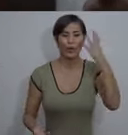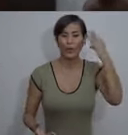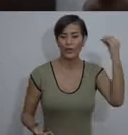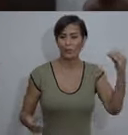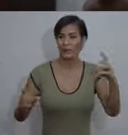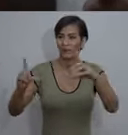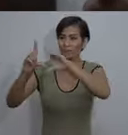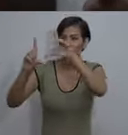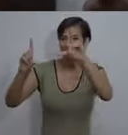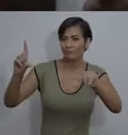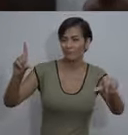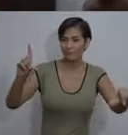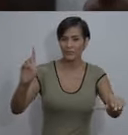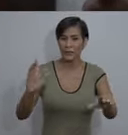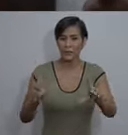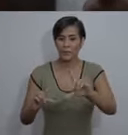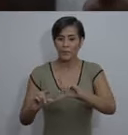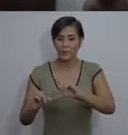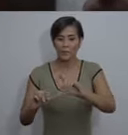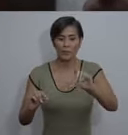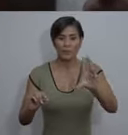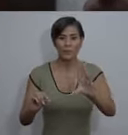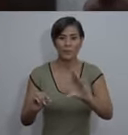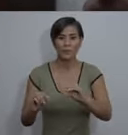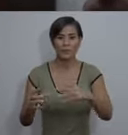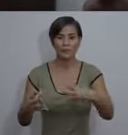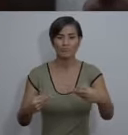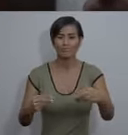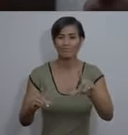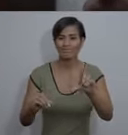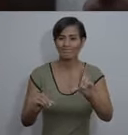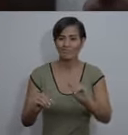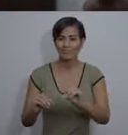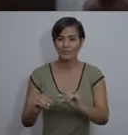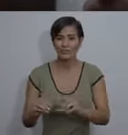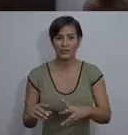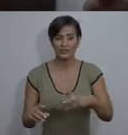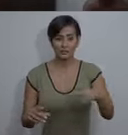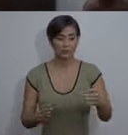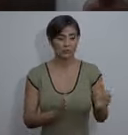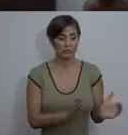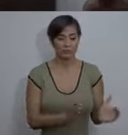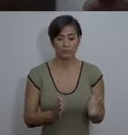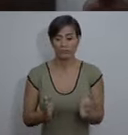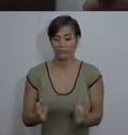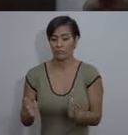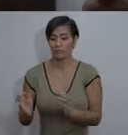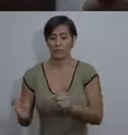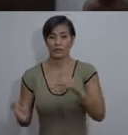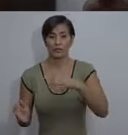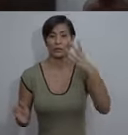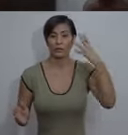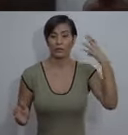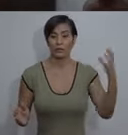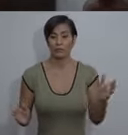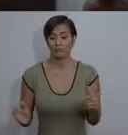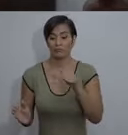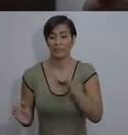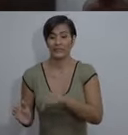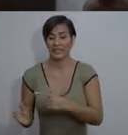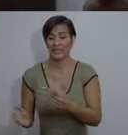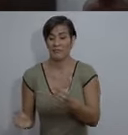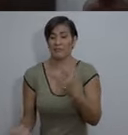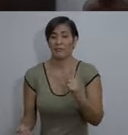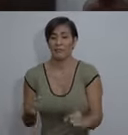colima sigue entre las entidades con los índices de contagio más bajos del país y así demorar el ingreso de nuestra entidad a la fase 3